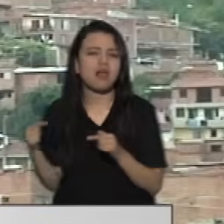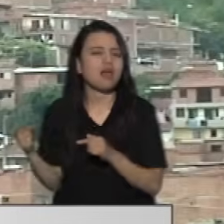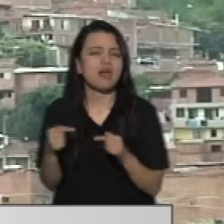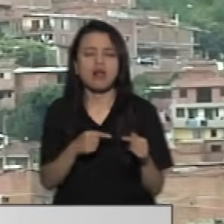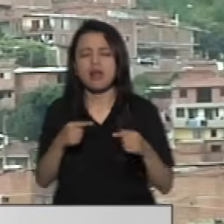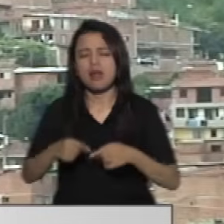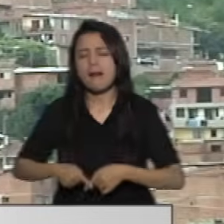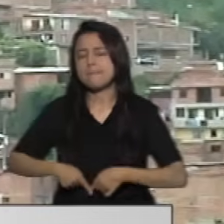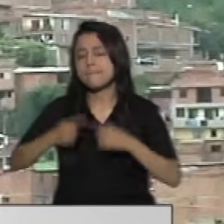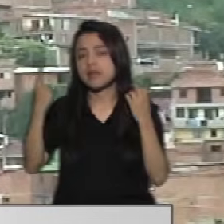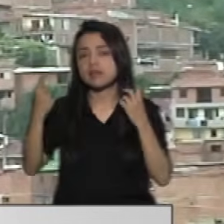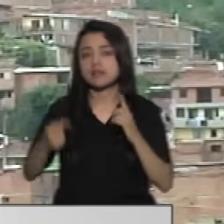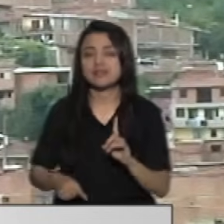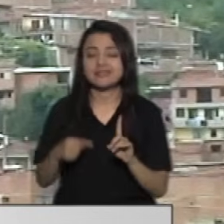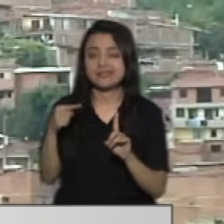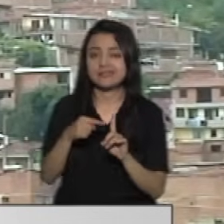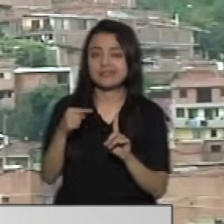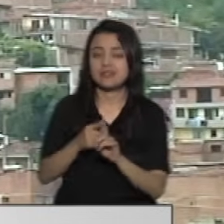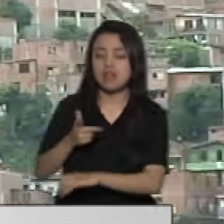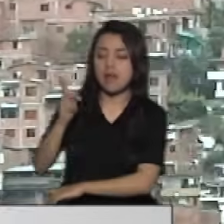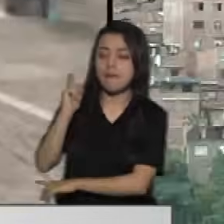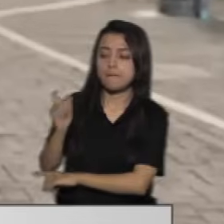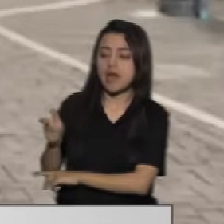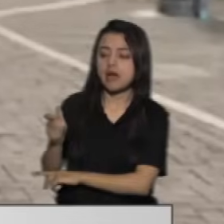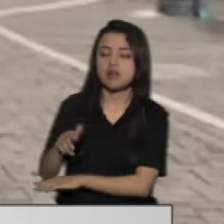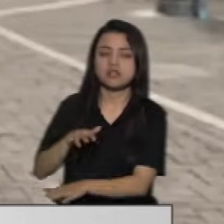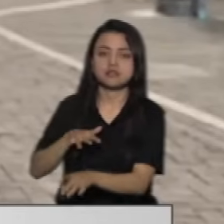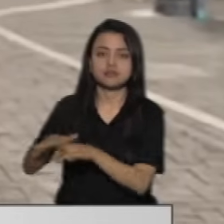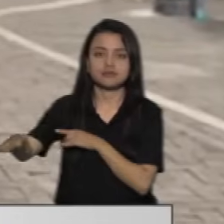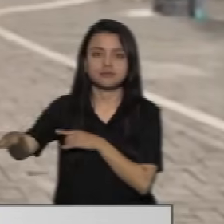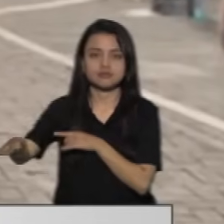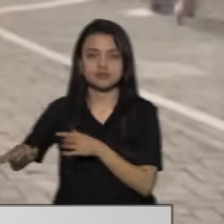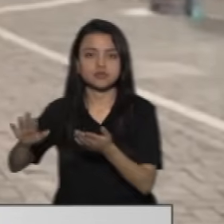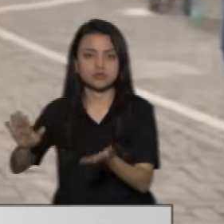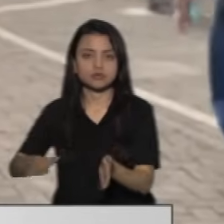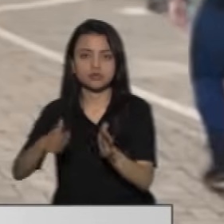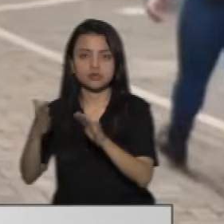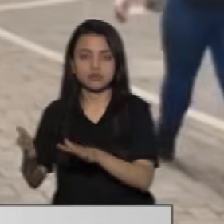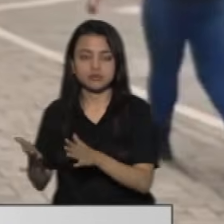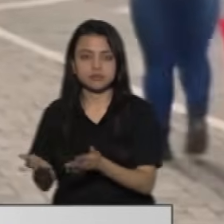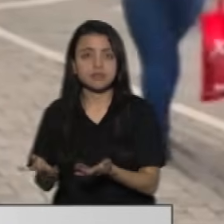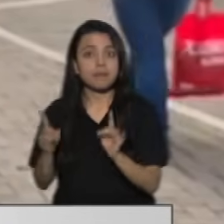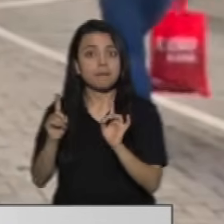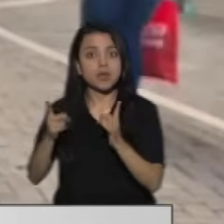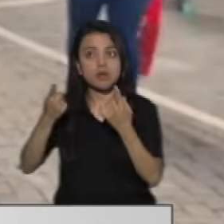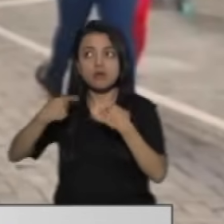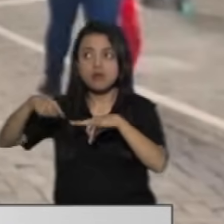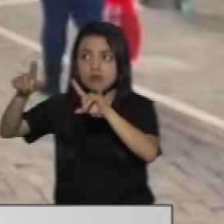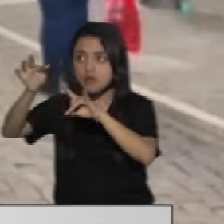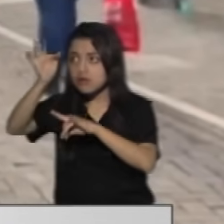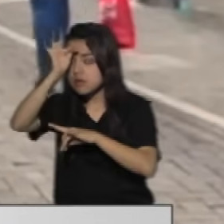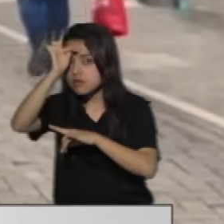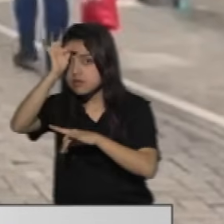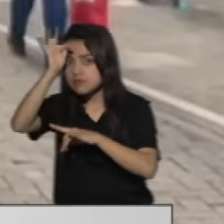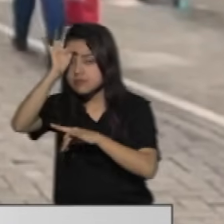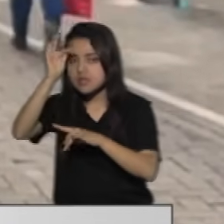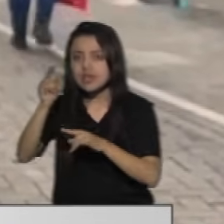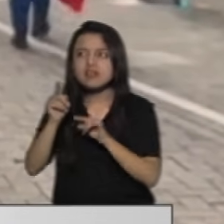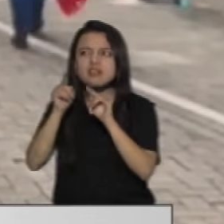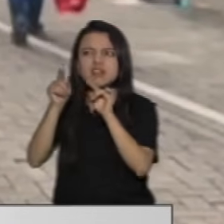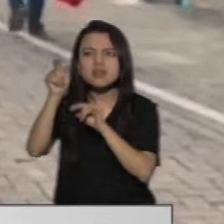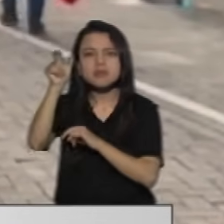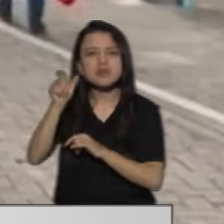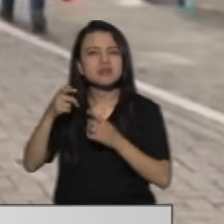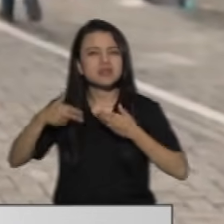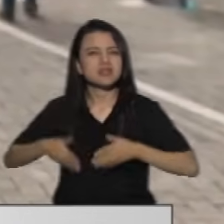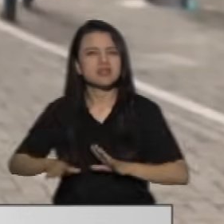un disparo y falleció. Llega a un centro asistencial un menor de edad de 17 años de nacionalidad extranjera